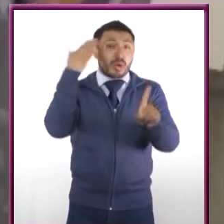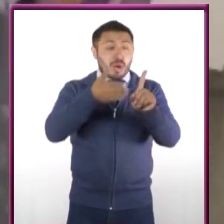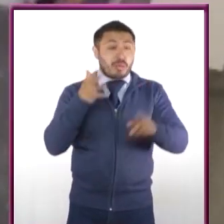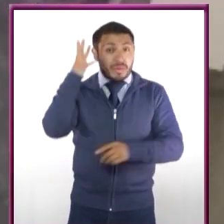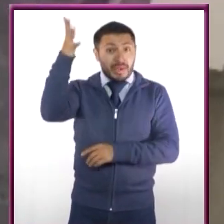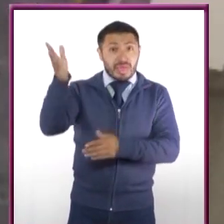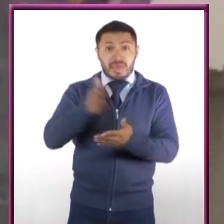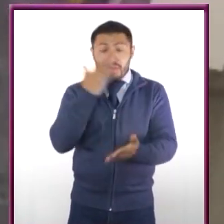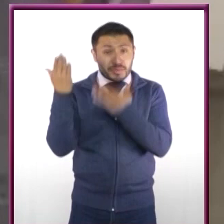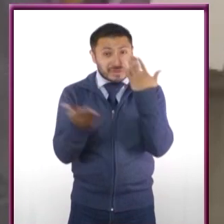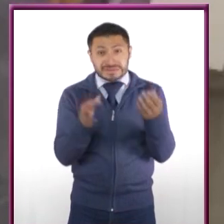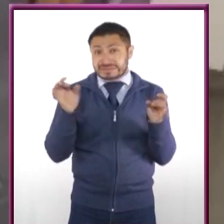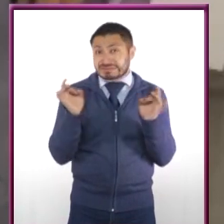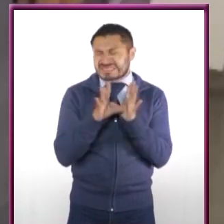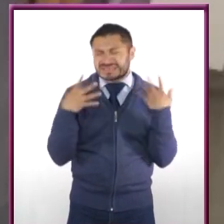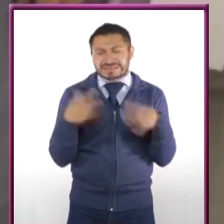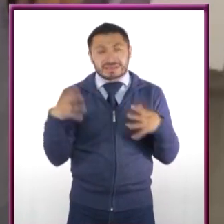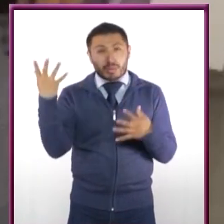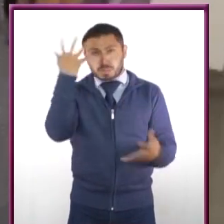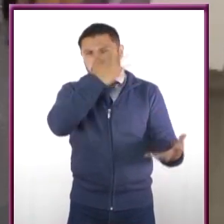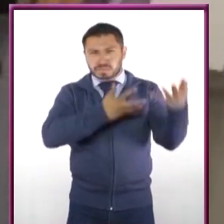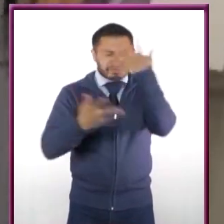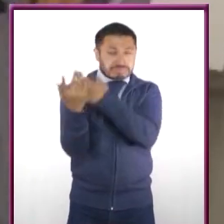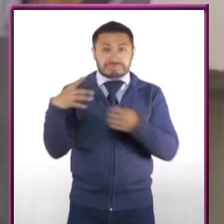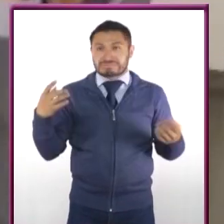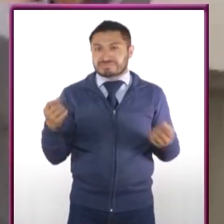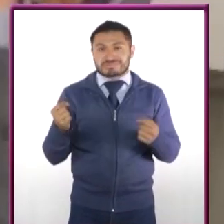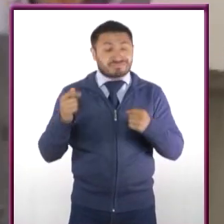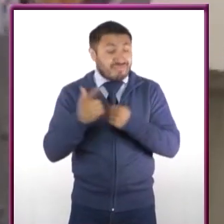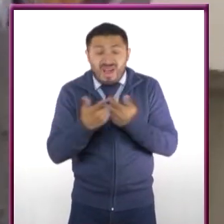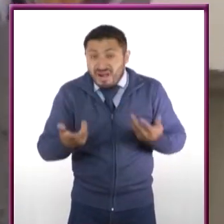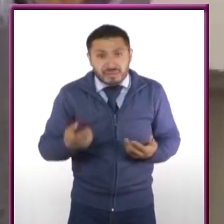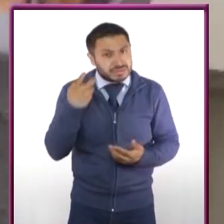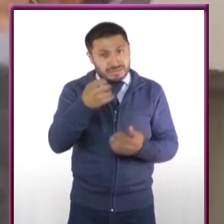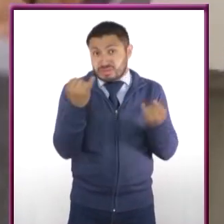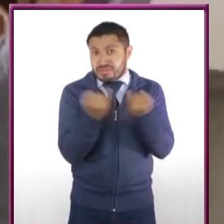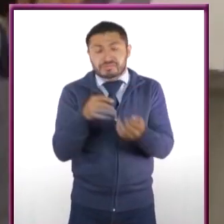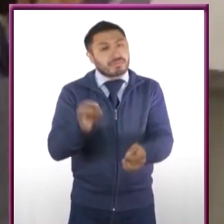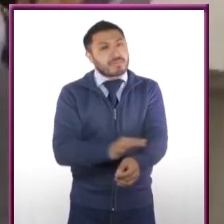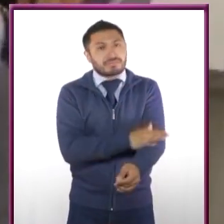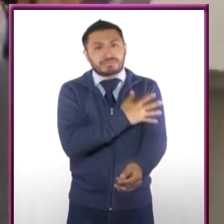repente te frustras y estás todo frustrado, que es otra emoción,